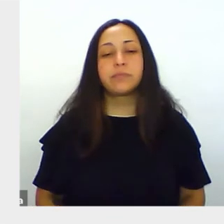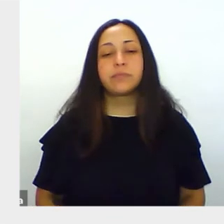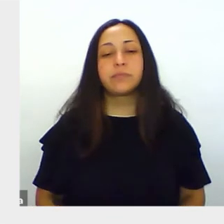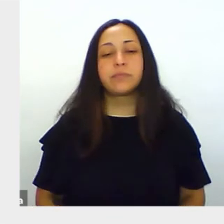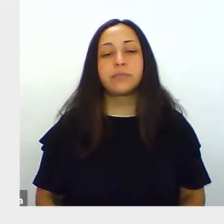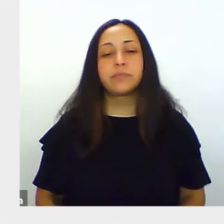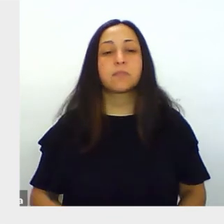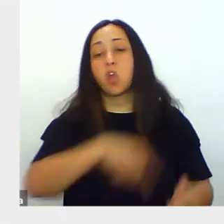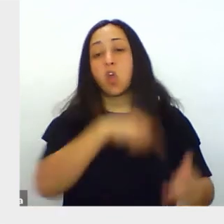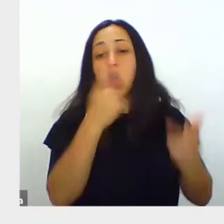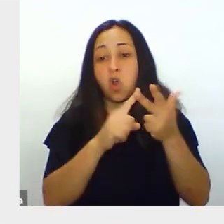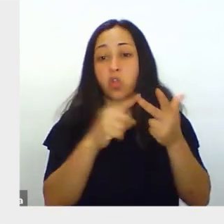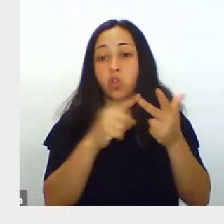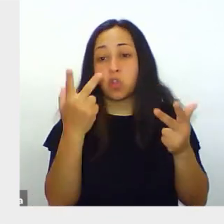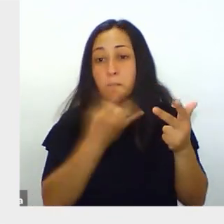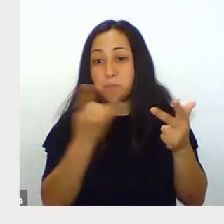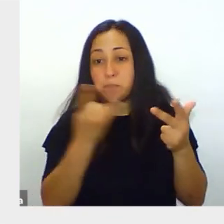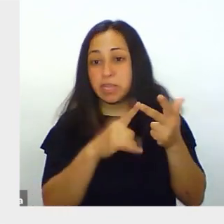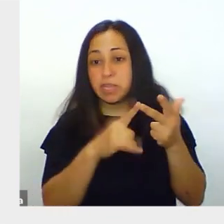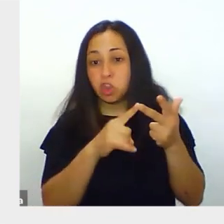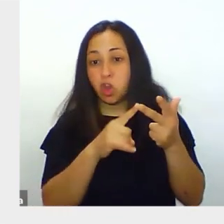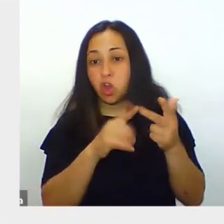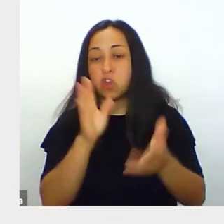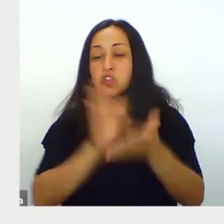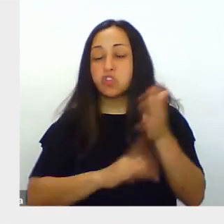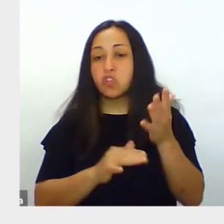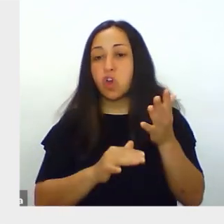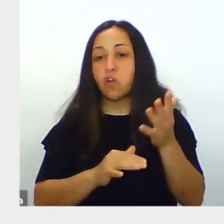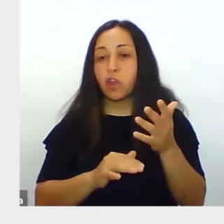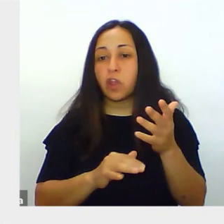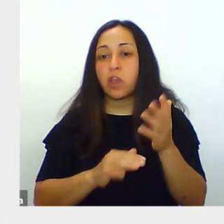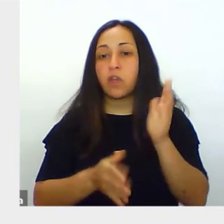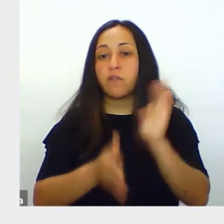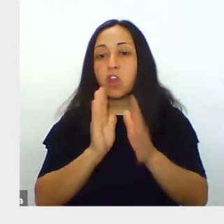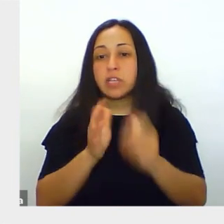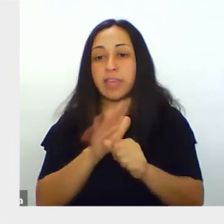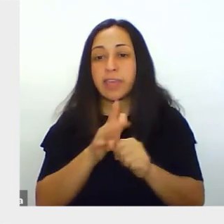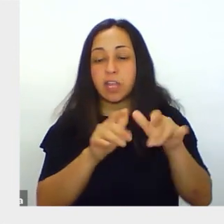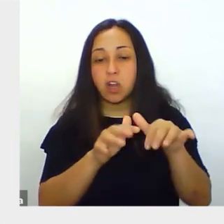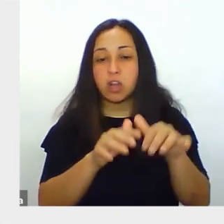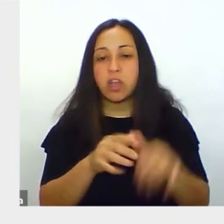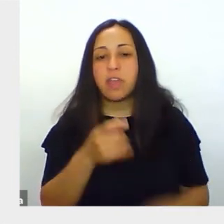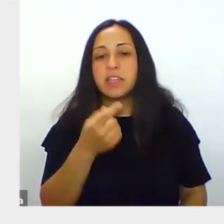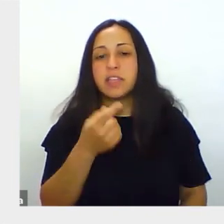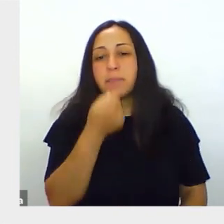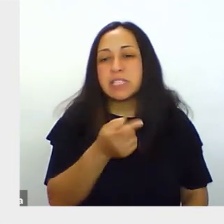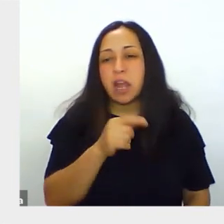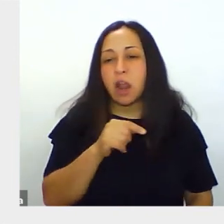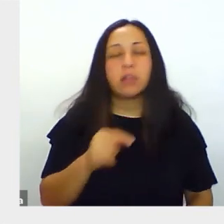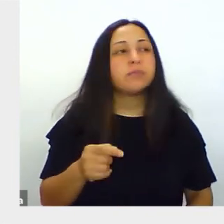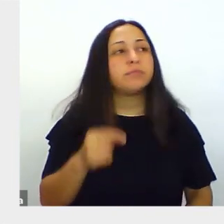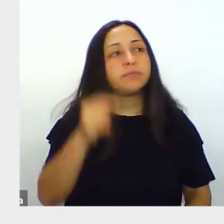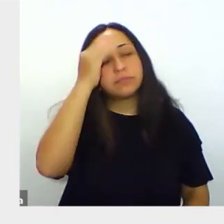Un siguiente mito que existe alrededor de lo que es la violencia de género en línea es que los agresores son anónimos y que no se